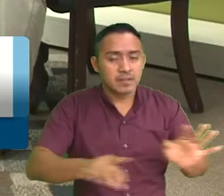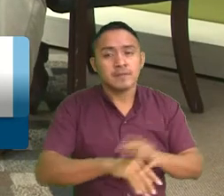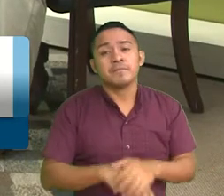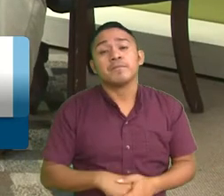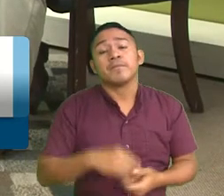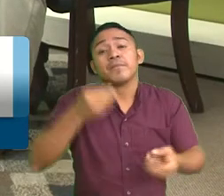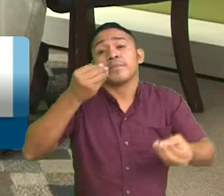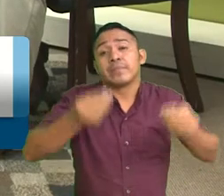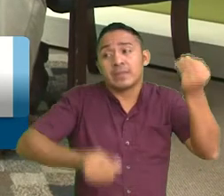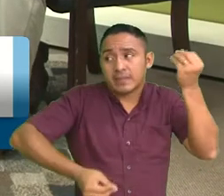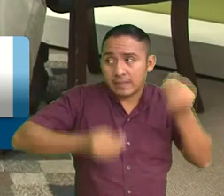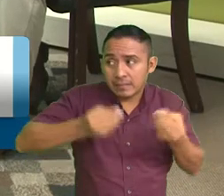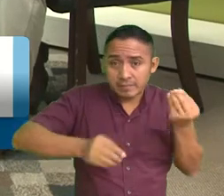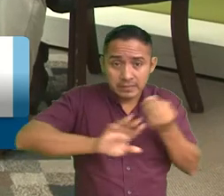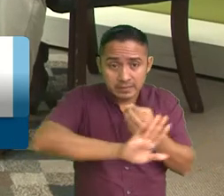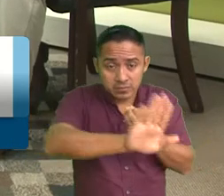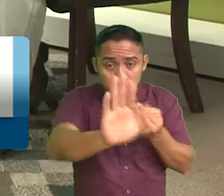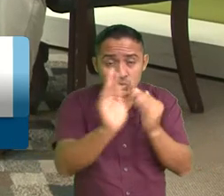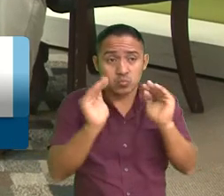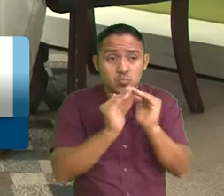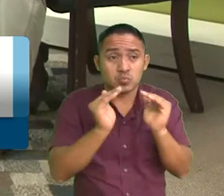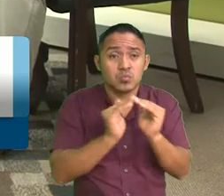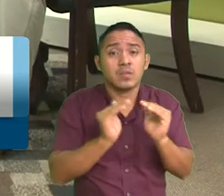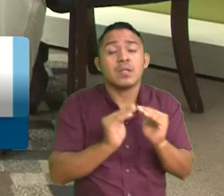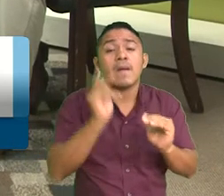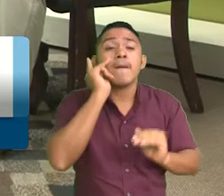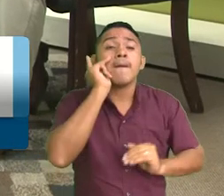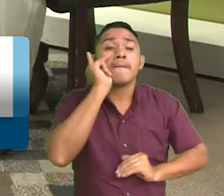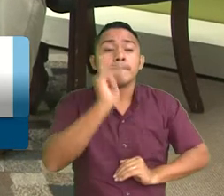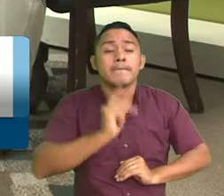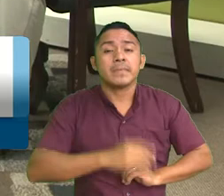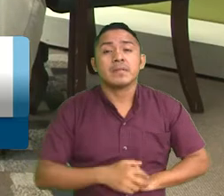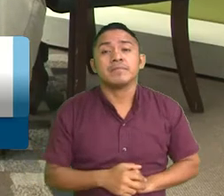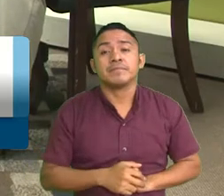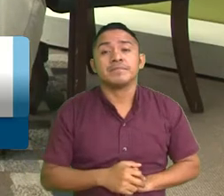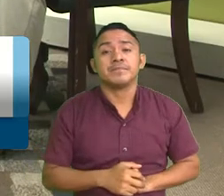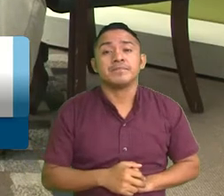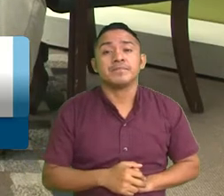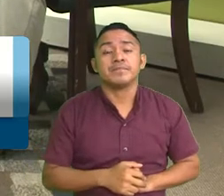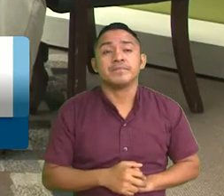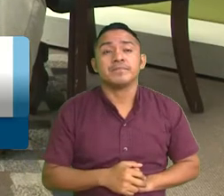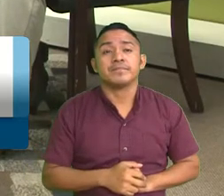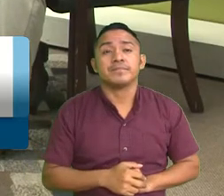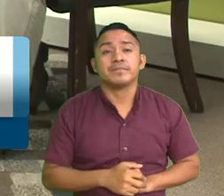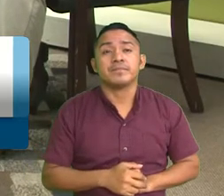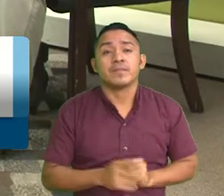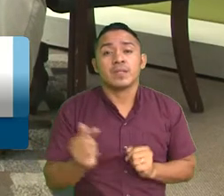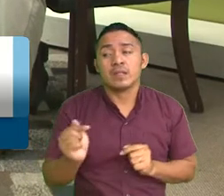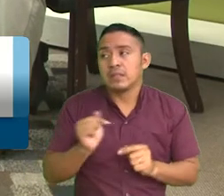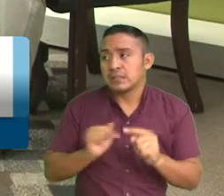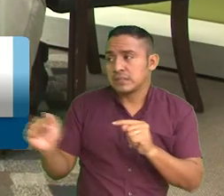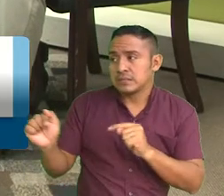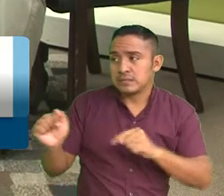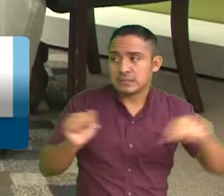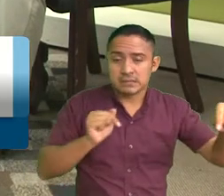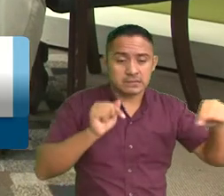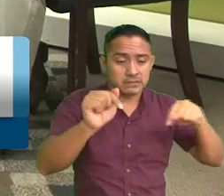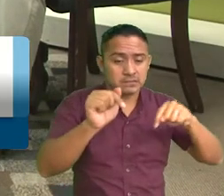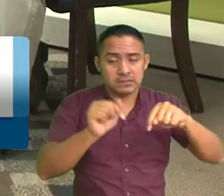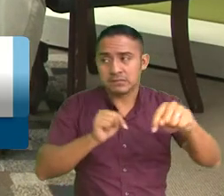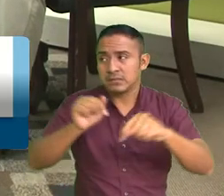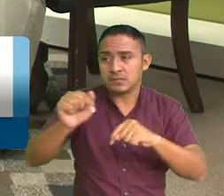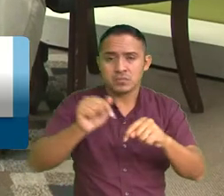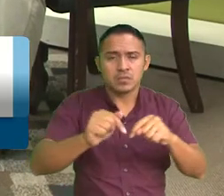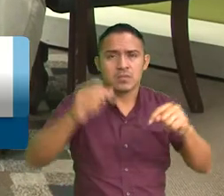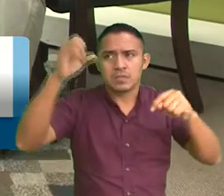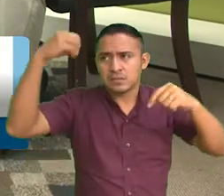Dependiendo de las condiciones de tu hogar, podrías ver que se está moviendo constantemente o que tiene encendidas